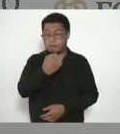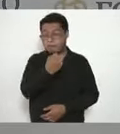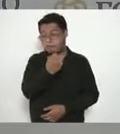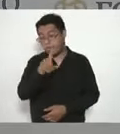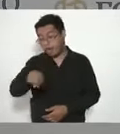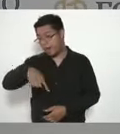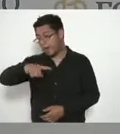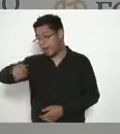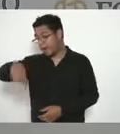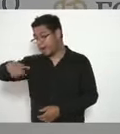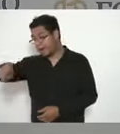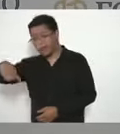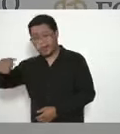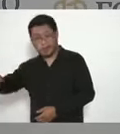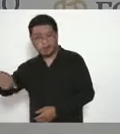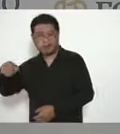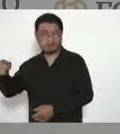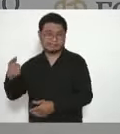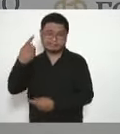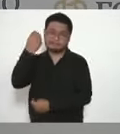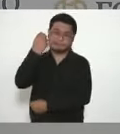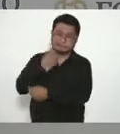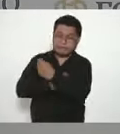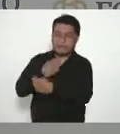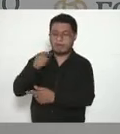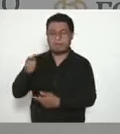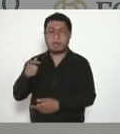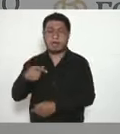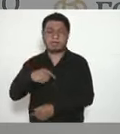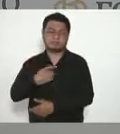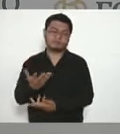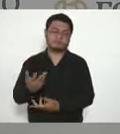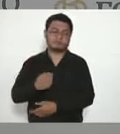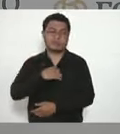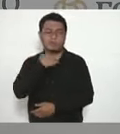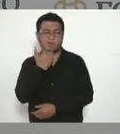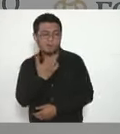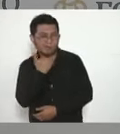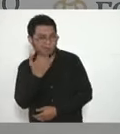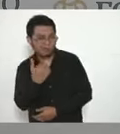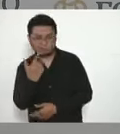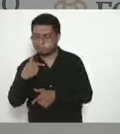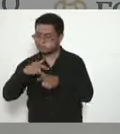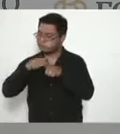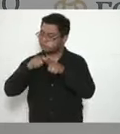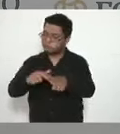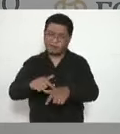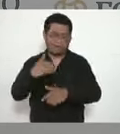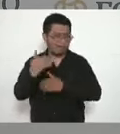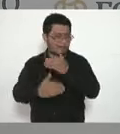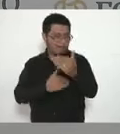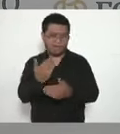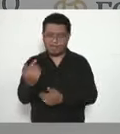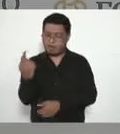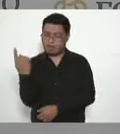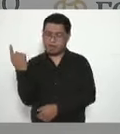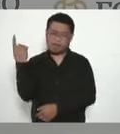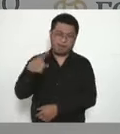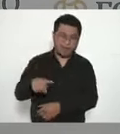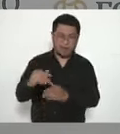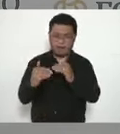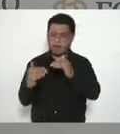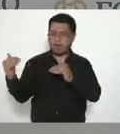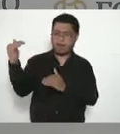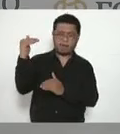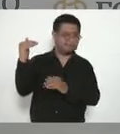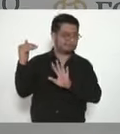mediante trampas y va a continuar la corrupción y va a continuar el autoritarismo. Por eso,